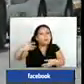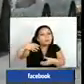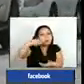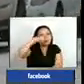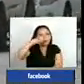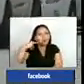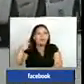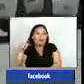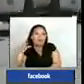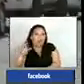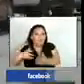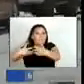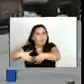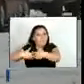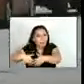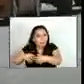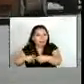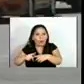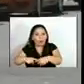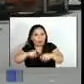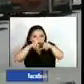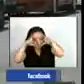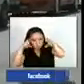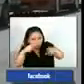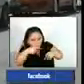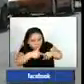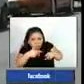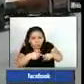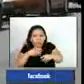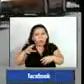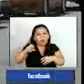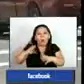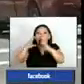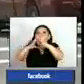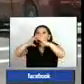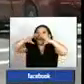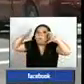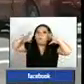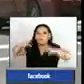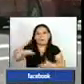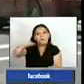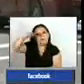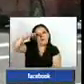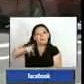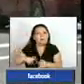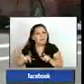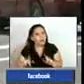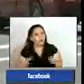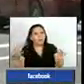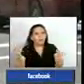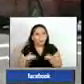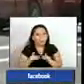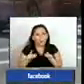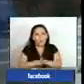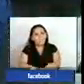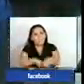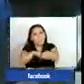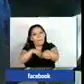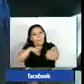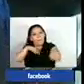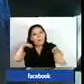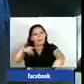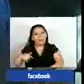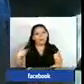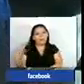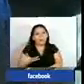de uso industrial, como soldadura autógena o helio para inflar globos. Pero siempre van en la misma cola. Estamos